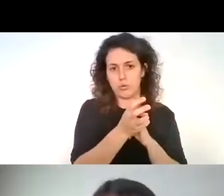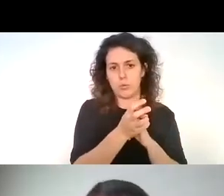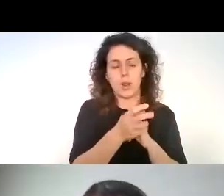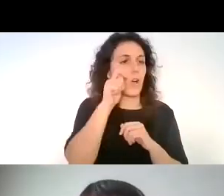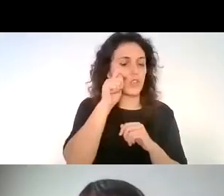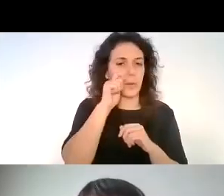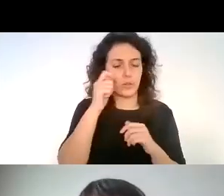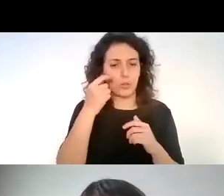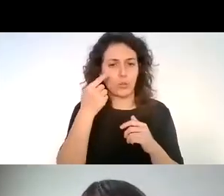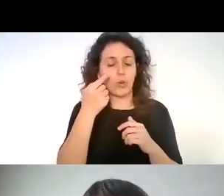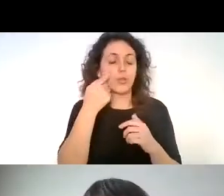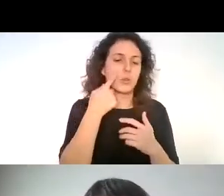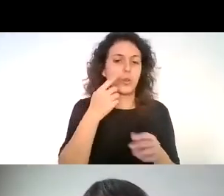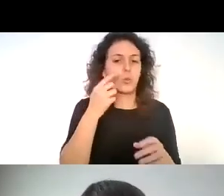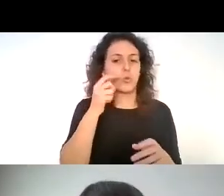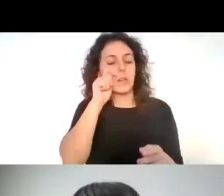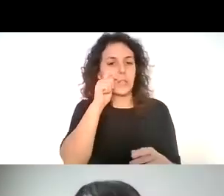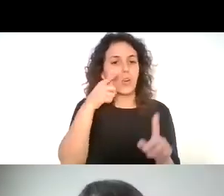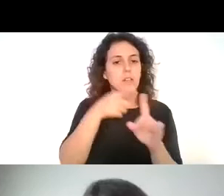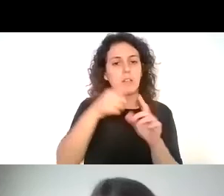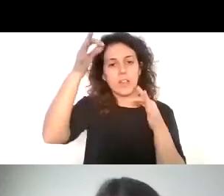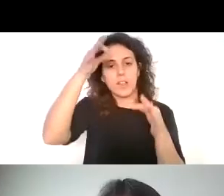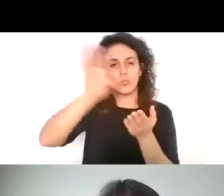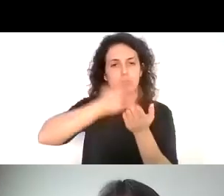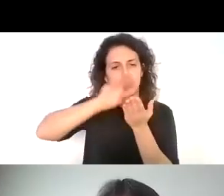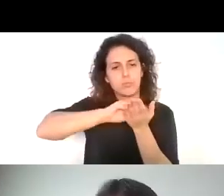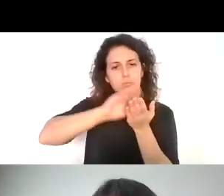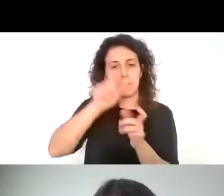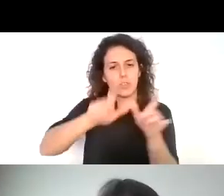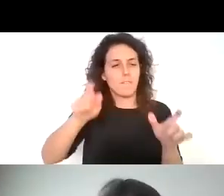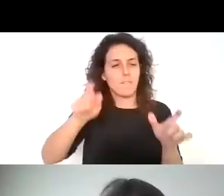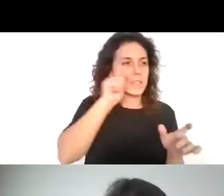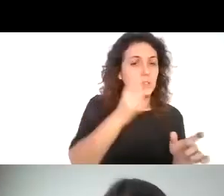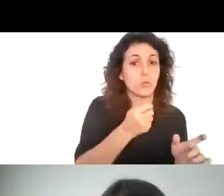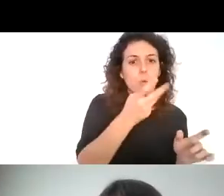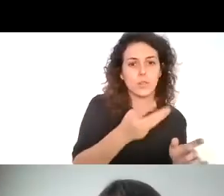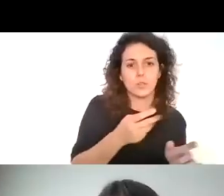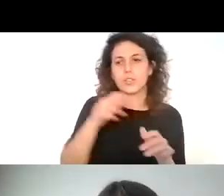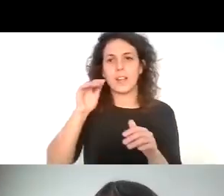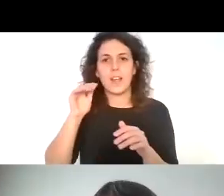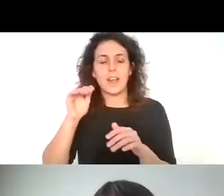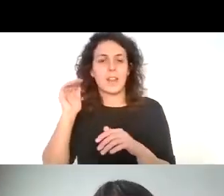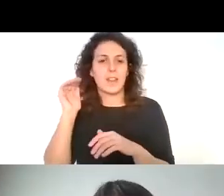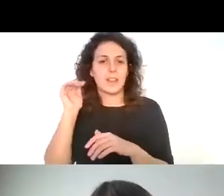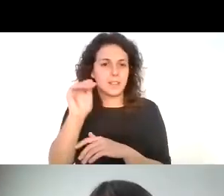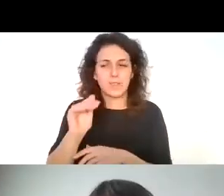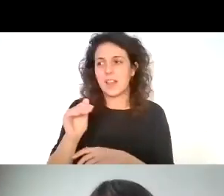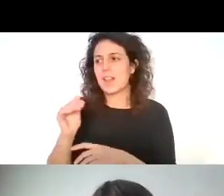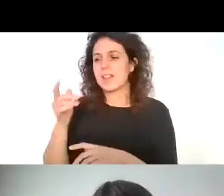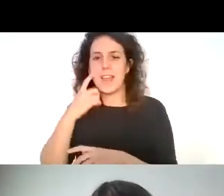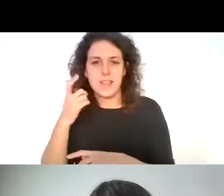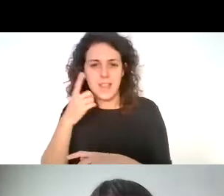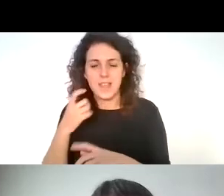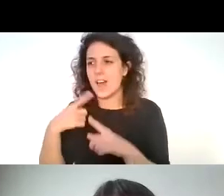para poder tener datos de todos los visitantes, su nacionalidad, su tendencia, las rutas más